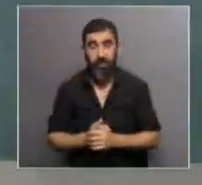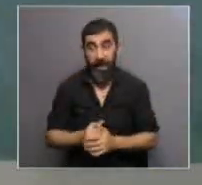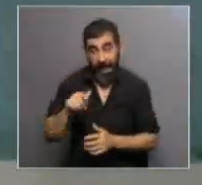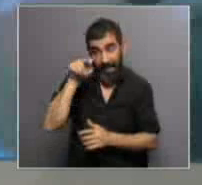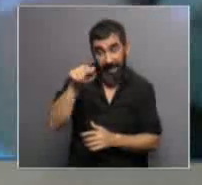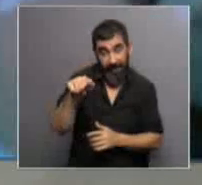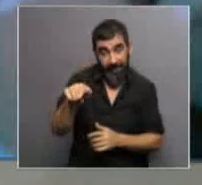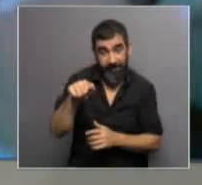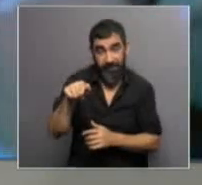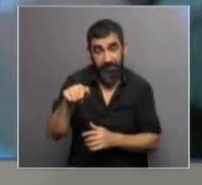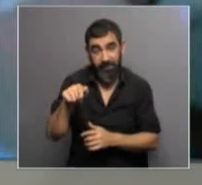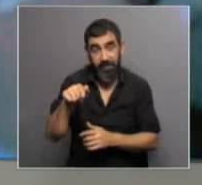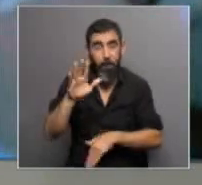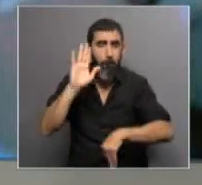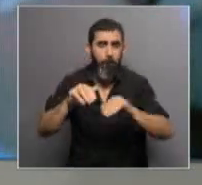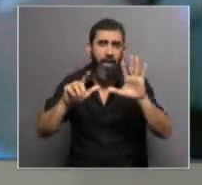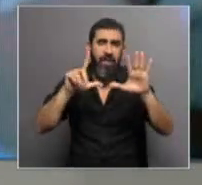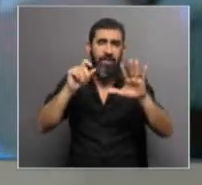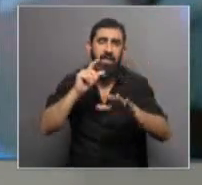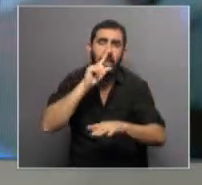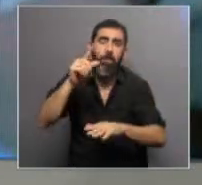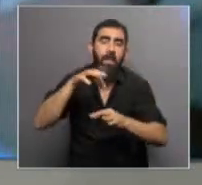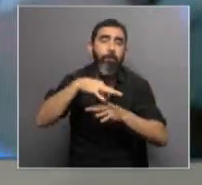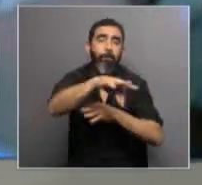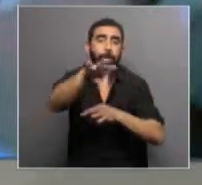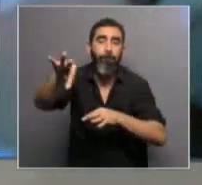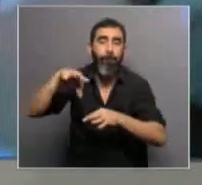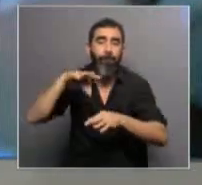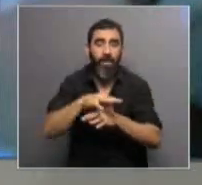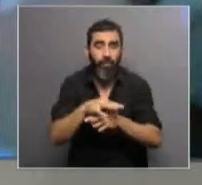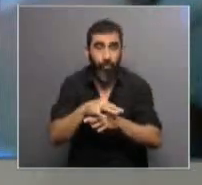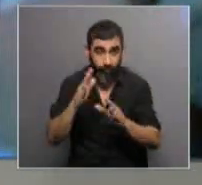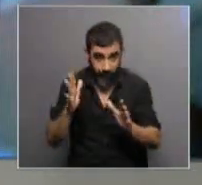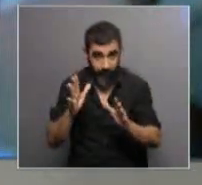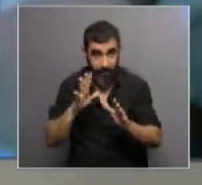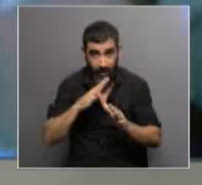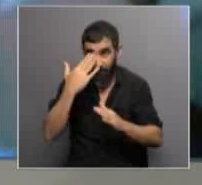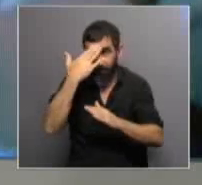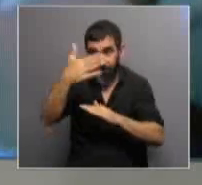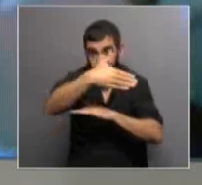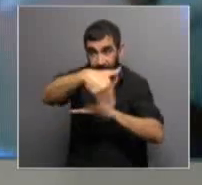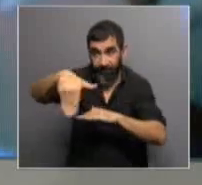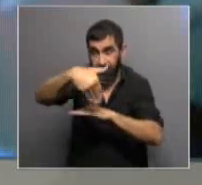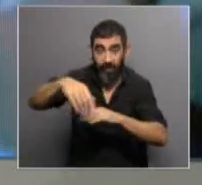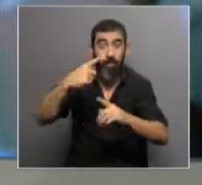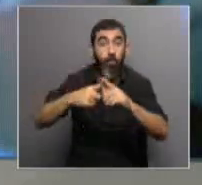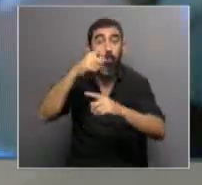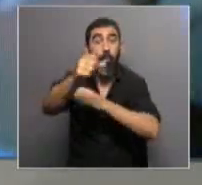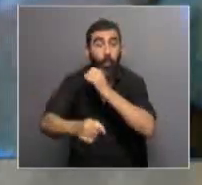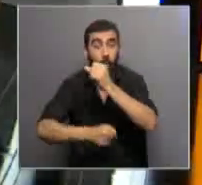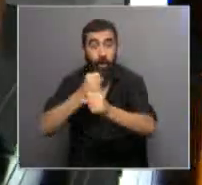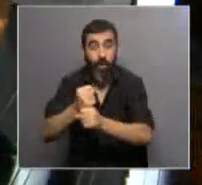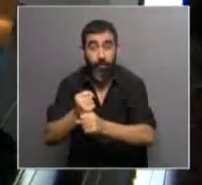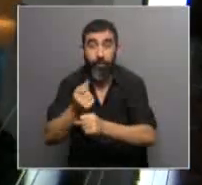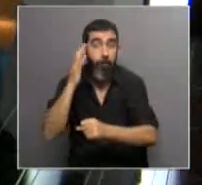el tránsito es arriba de 70 mil metros cúbicos que pasan por delante del observador por años lo